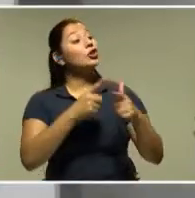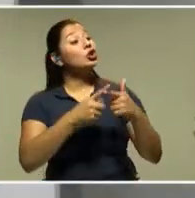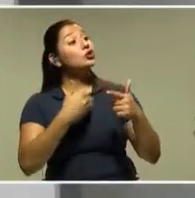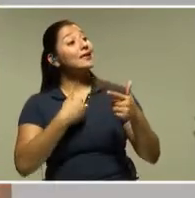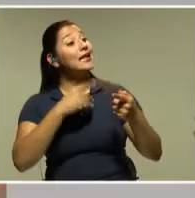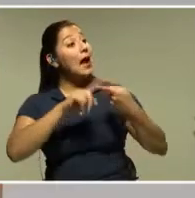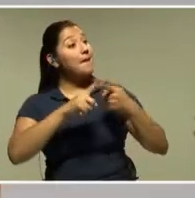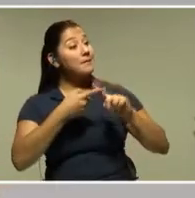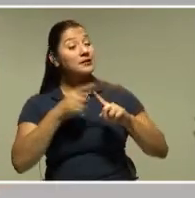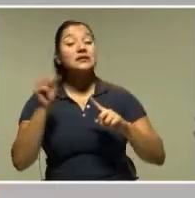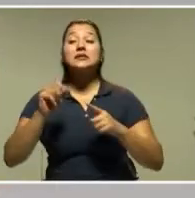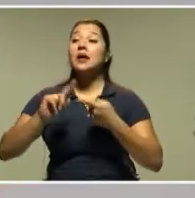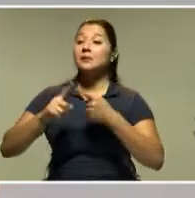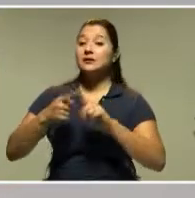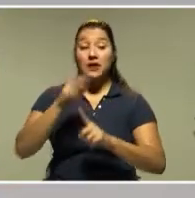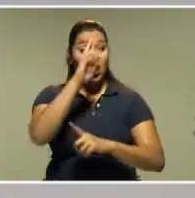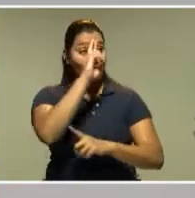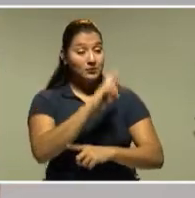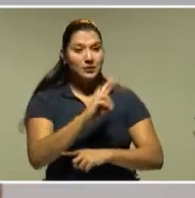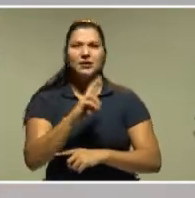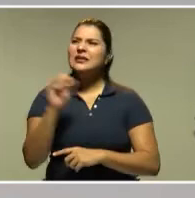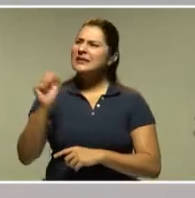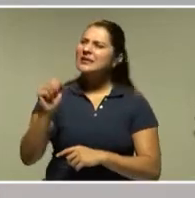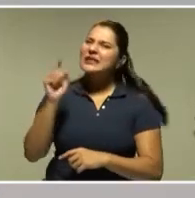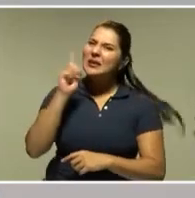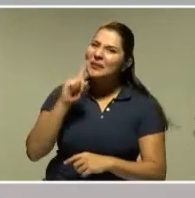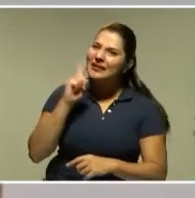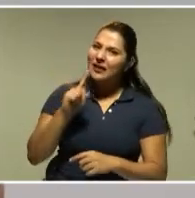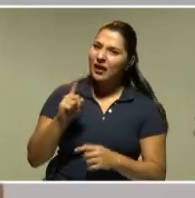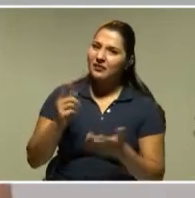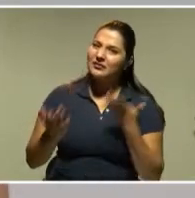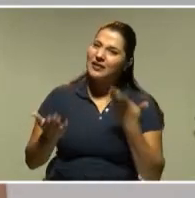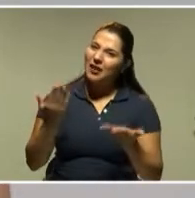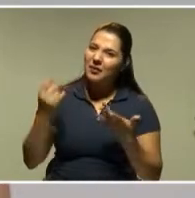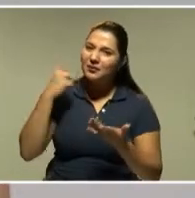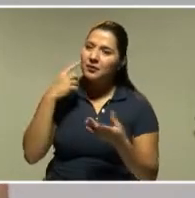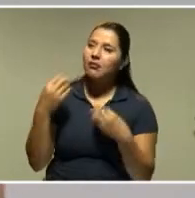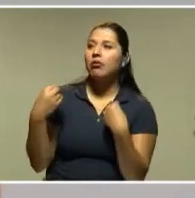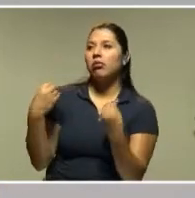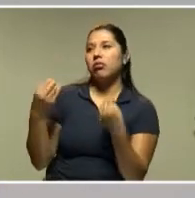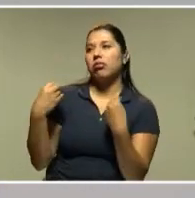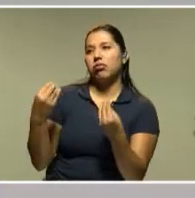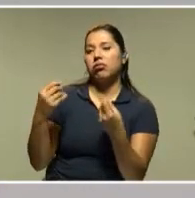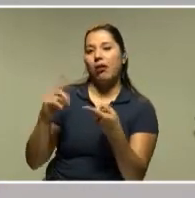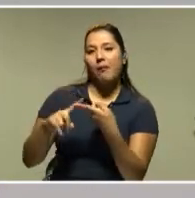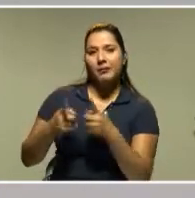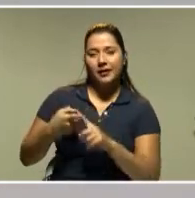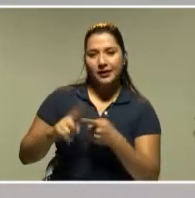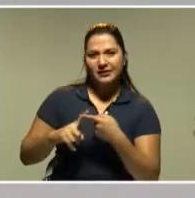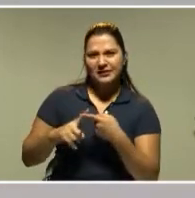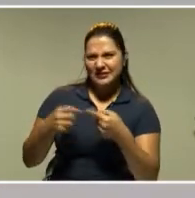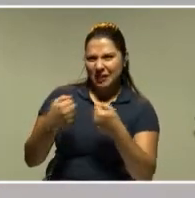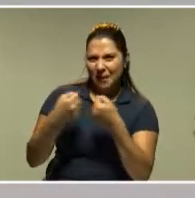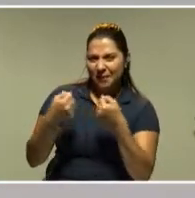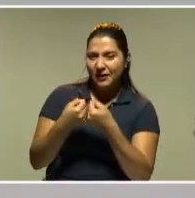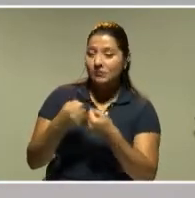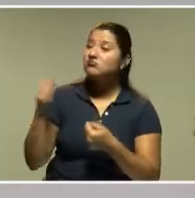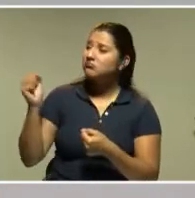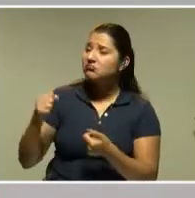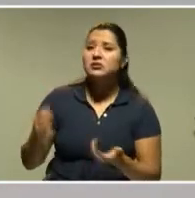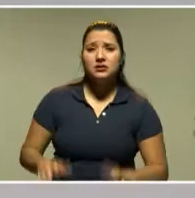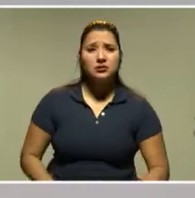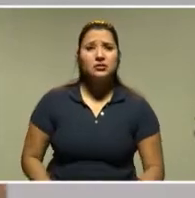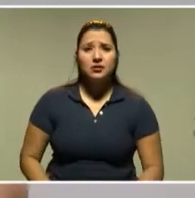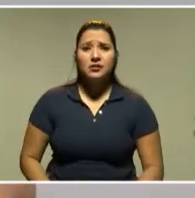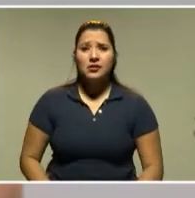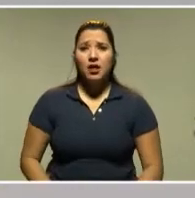con ella y un respeto también. Sí, qué mentira, ¿verdad? Cualquiera diría, es en serio, son amigas y van a pelear, sí, se puede